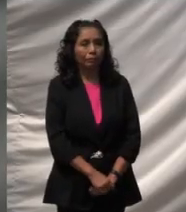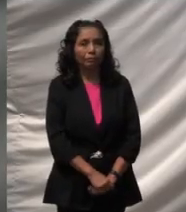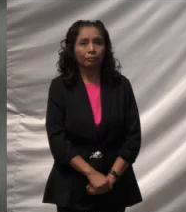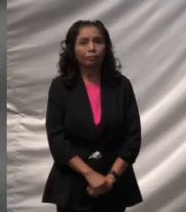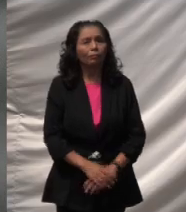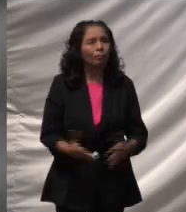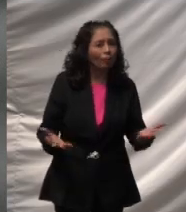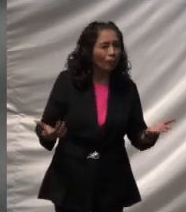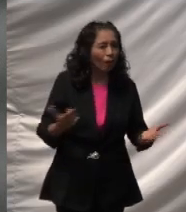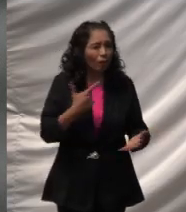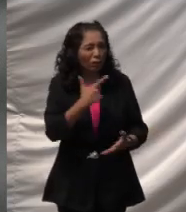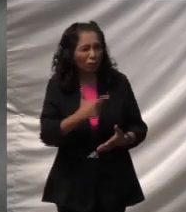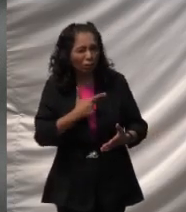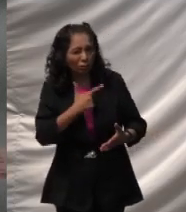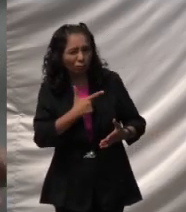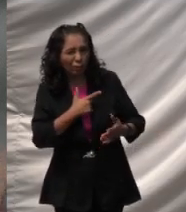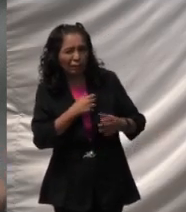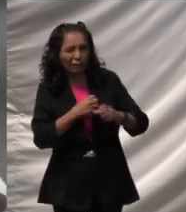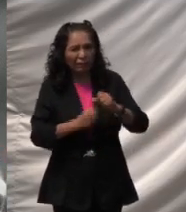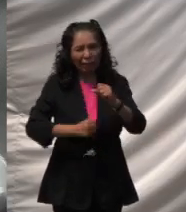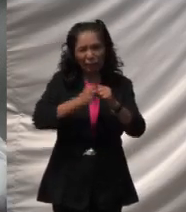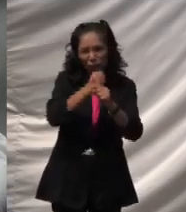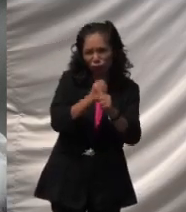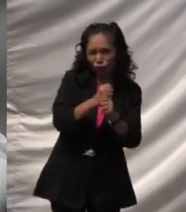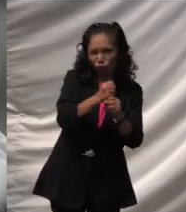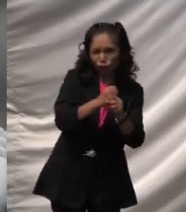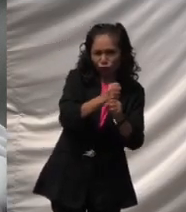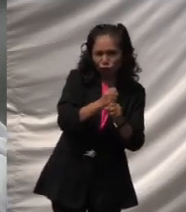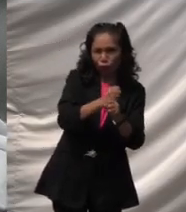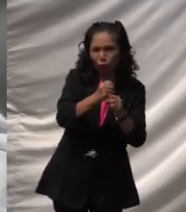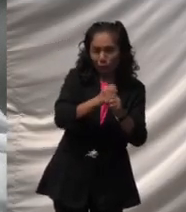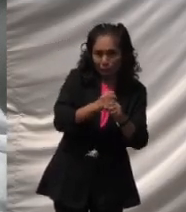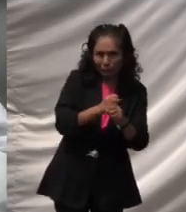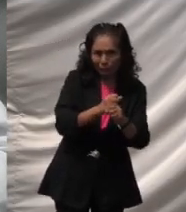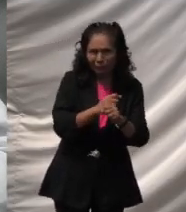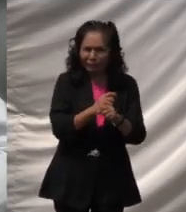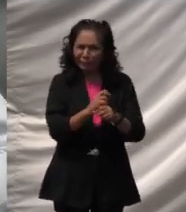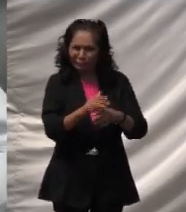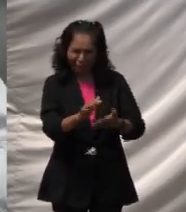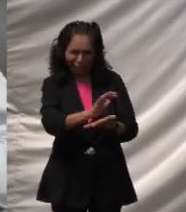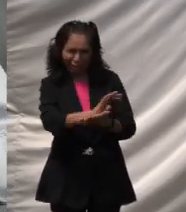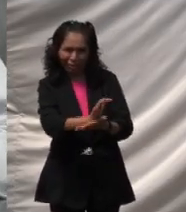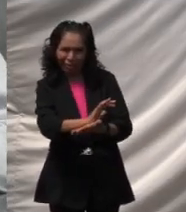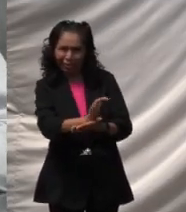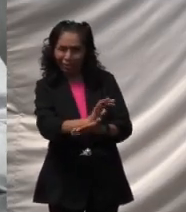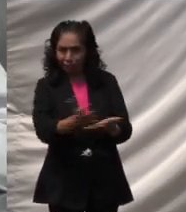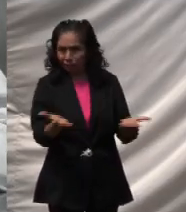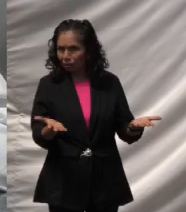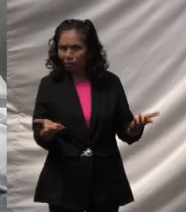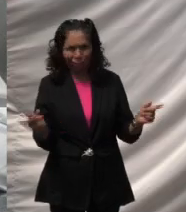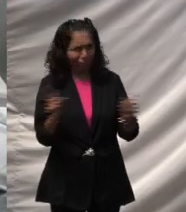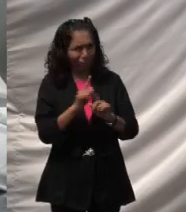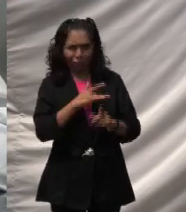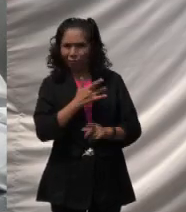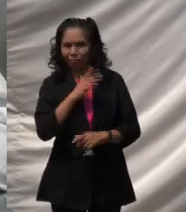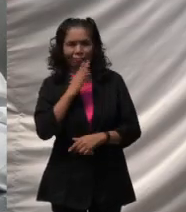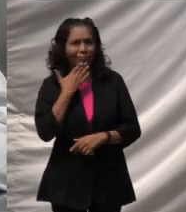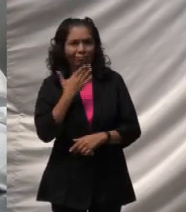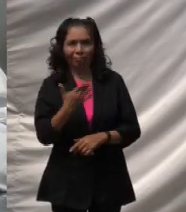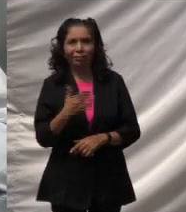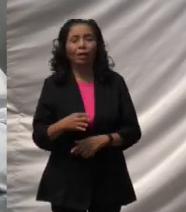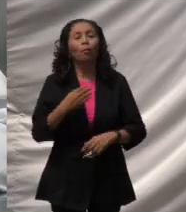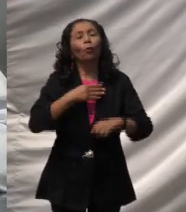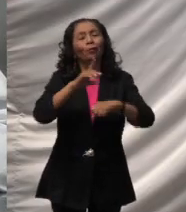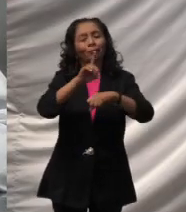¿Te gustaría ser maltratado, ofendido o humillado? ¿Verdad que no se siente bien? Muy buenos días a todos los presentes. Con